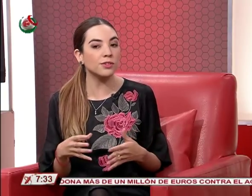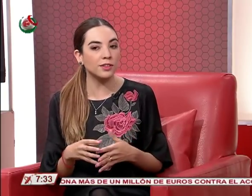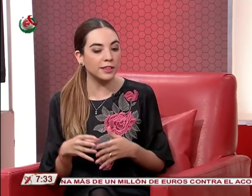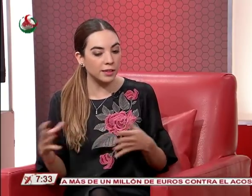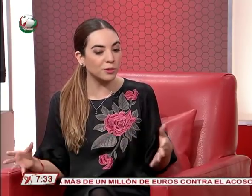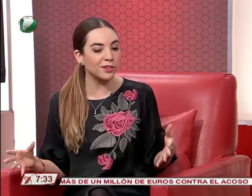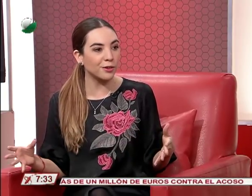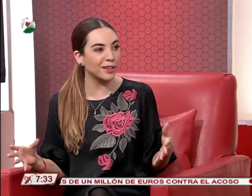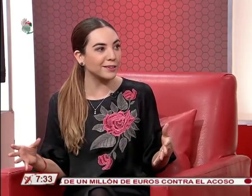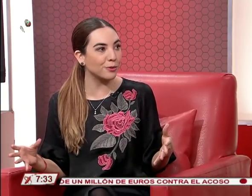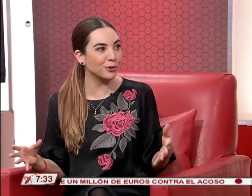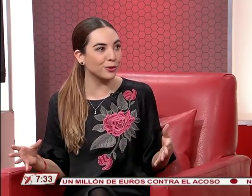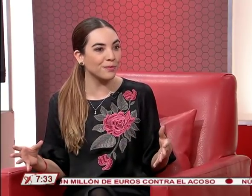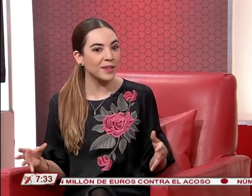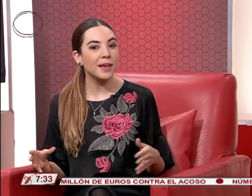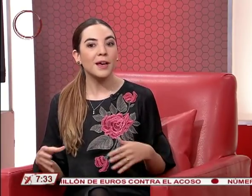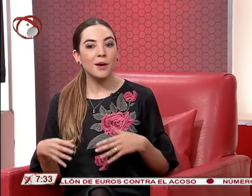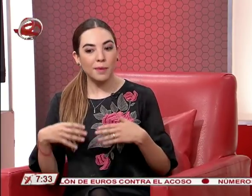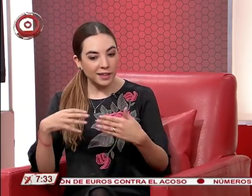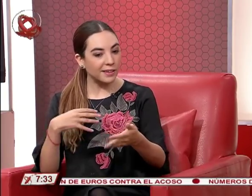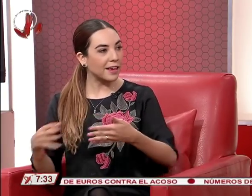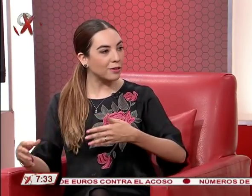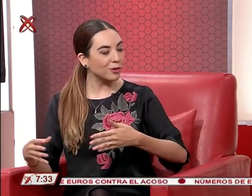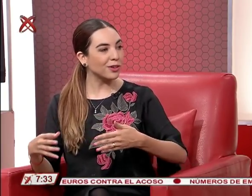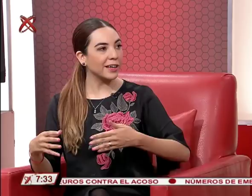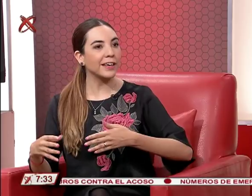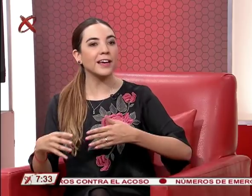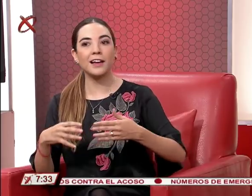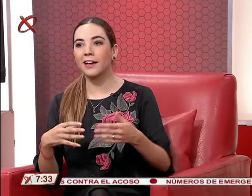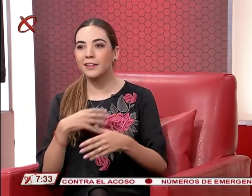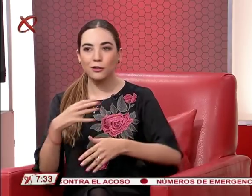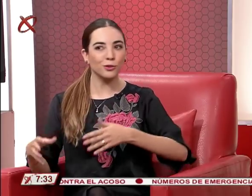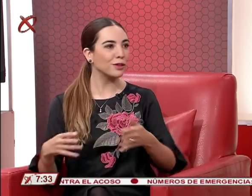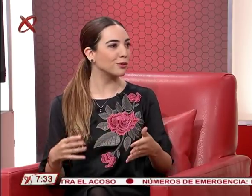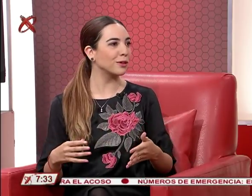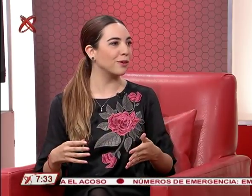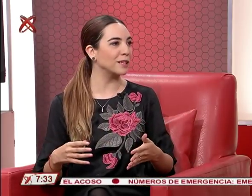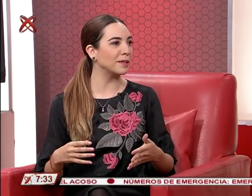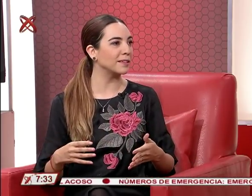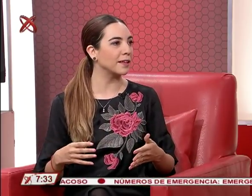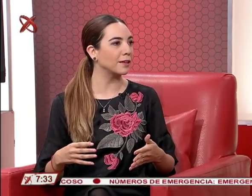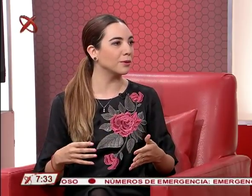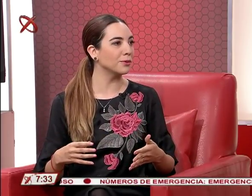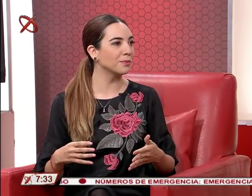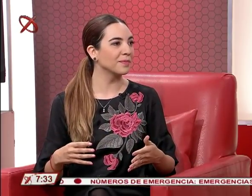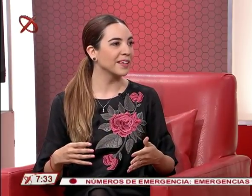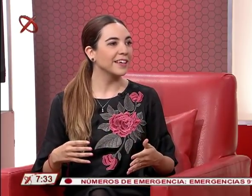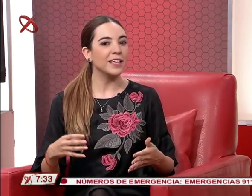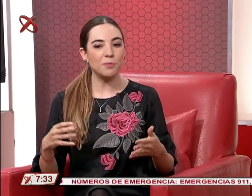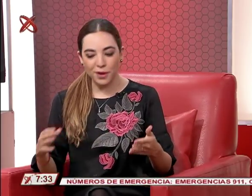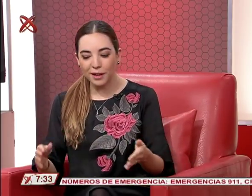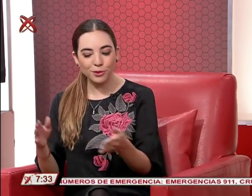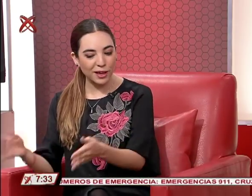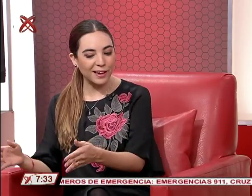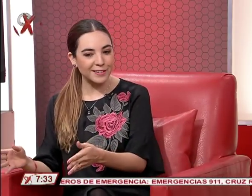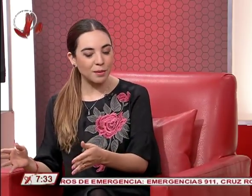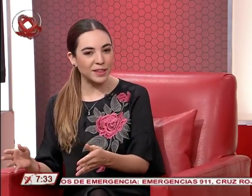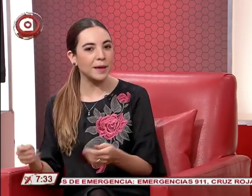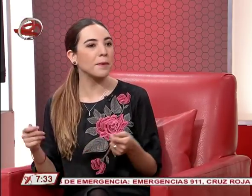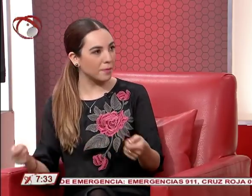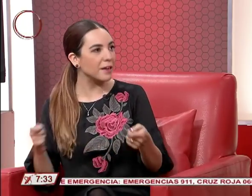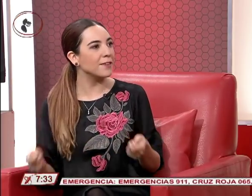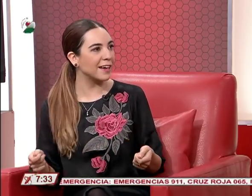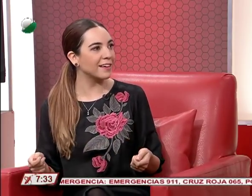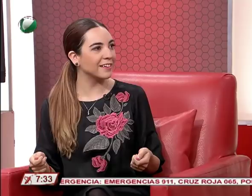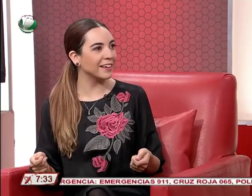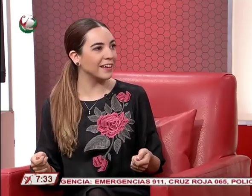dinero. Entonces decidimos desarrollar este curso para acercarnos a que la gente no se asuste con las bases de datos y puedan usarlas